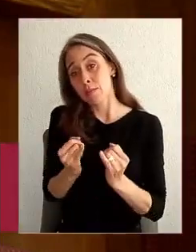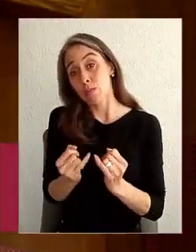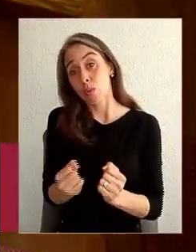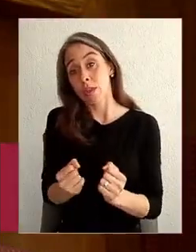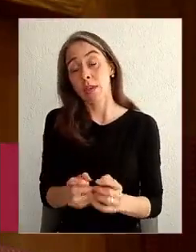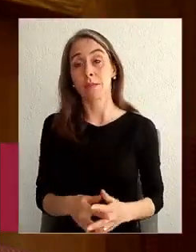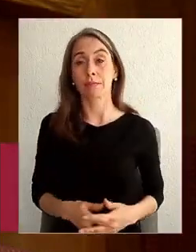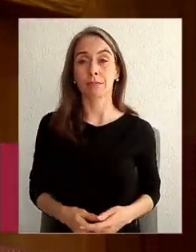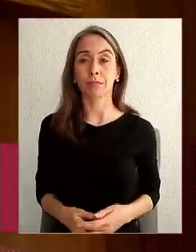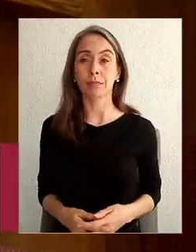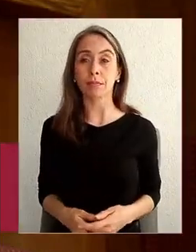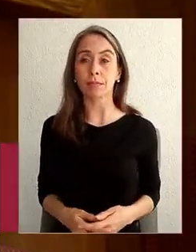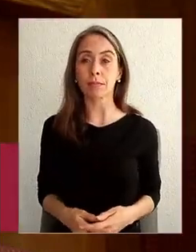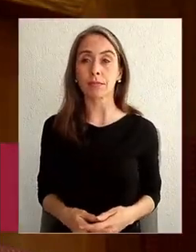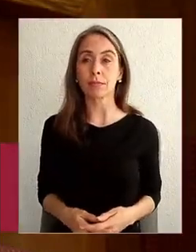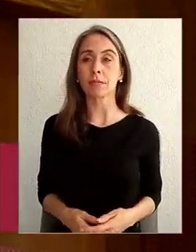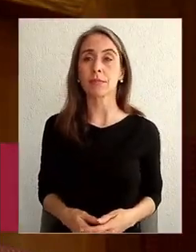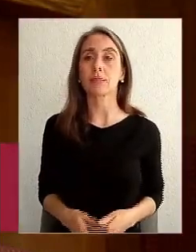Ministro.